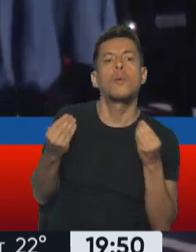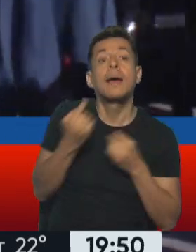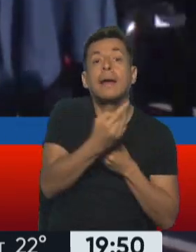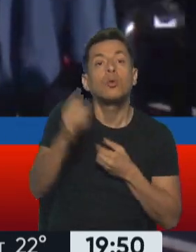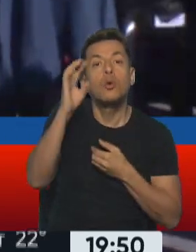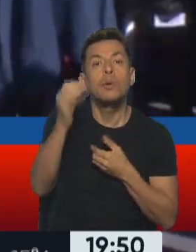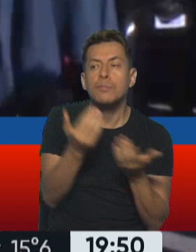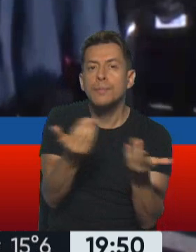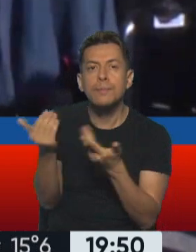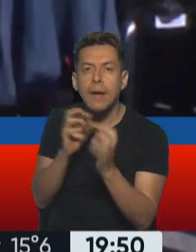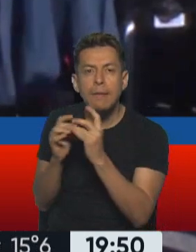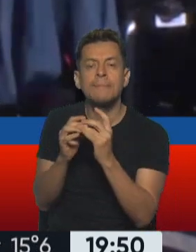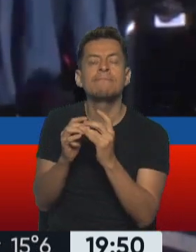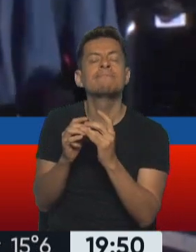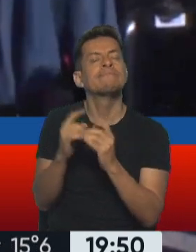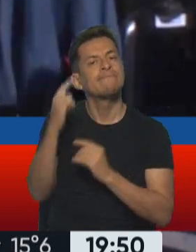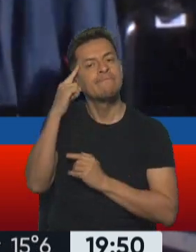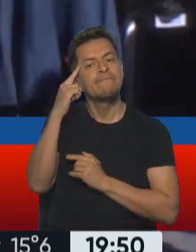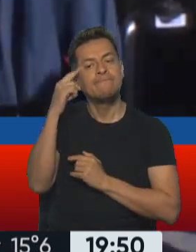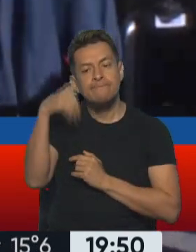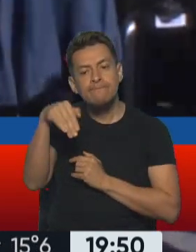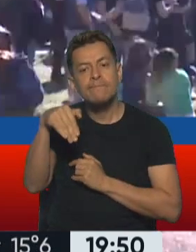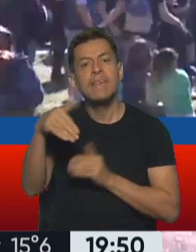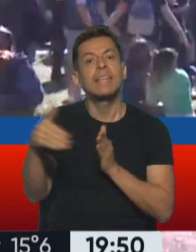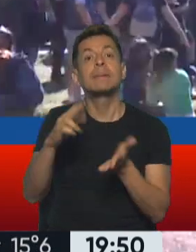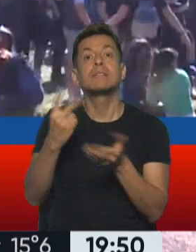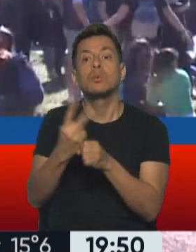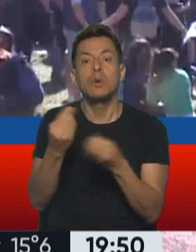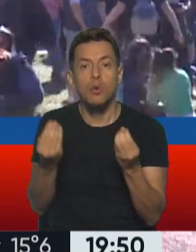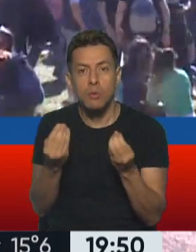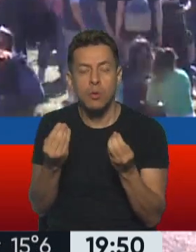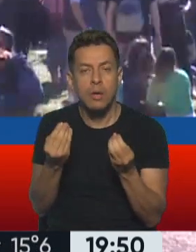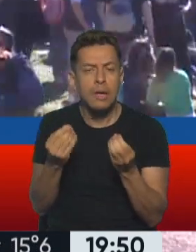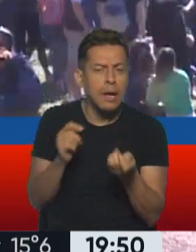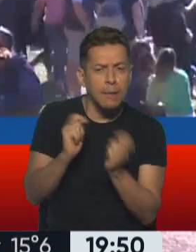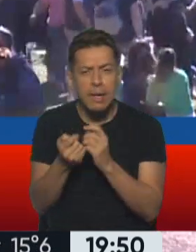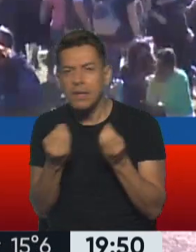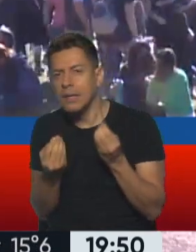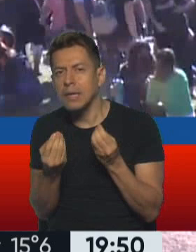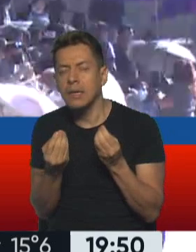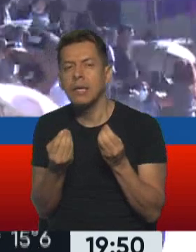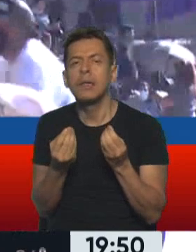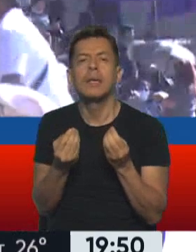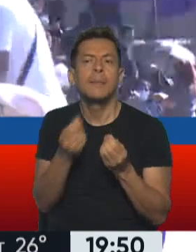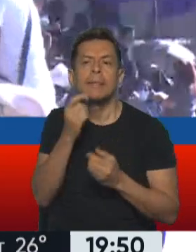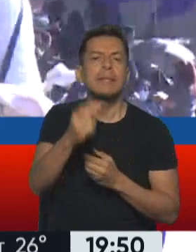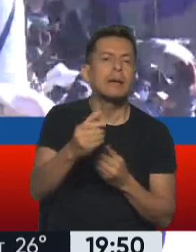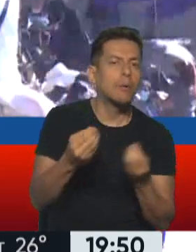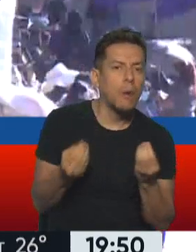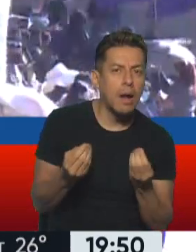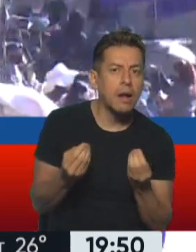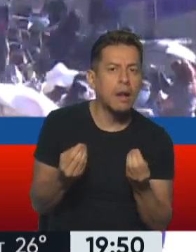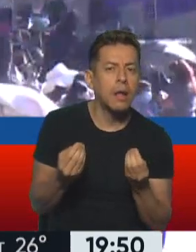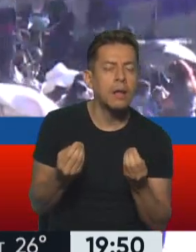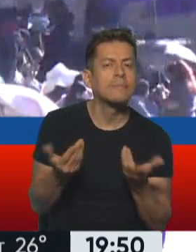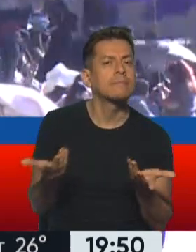y fundamentalmente cómo encaramos la segunda etapa, ¿no? Es decir, qué cosas hay que corregir, cuál es el mensaje que también tuvo de que haya